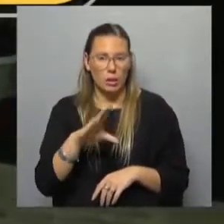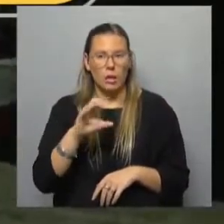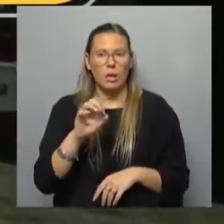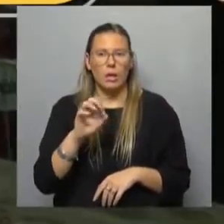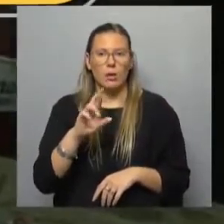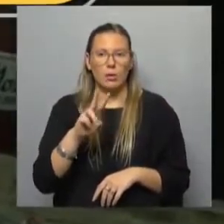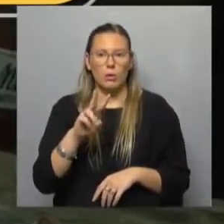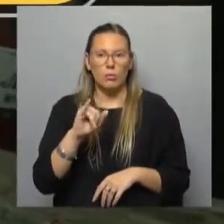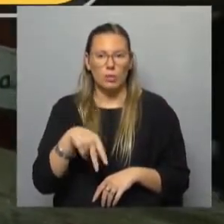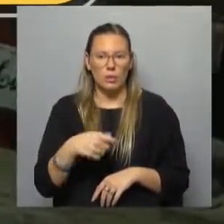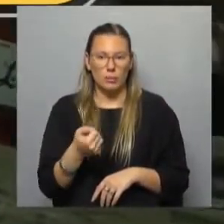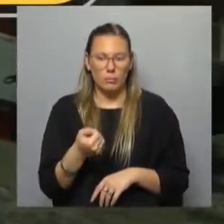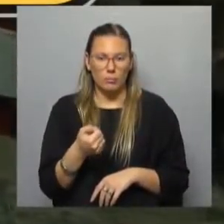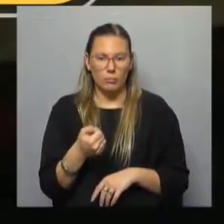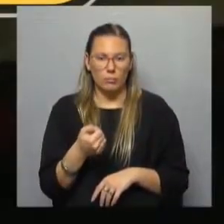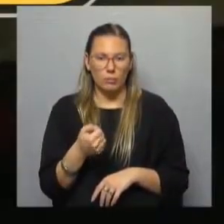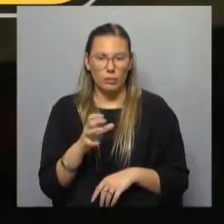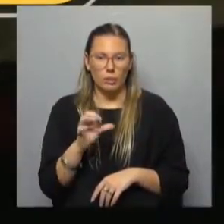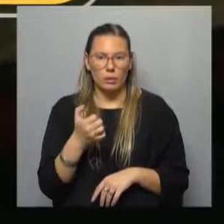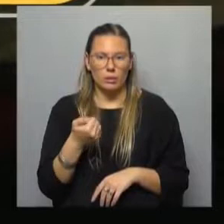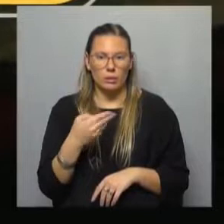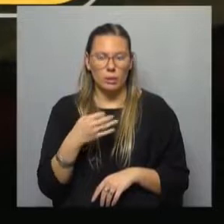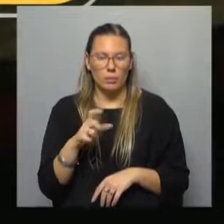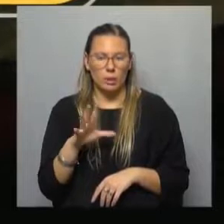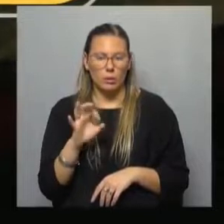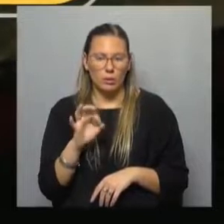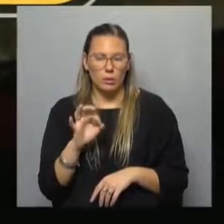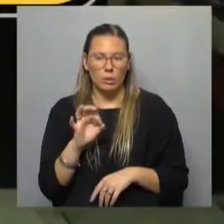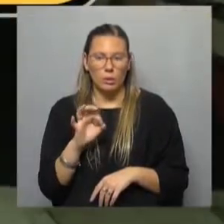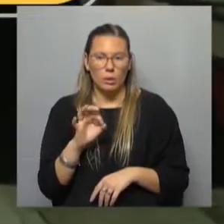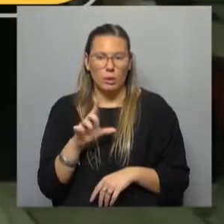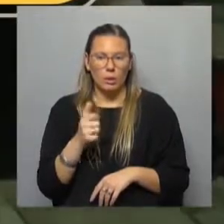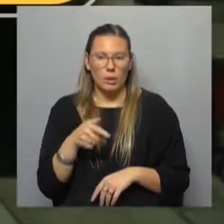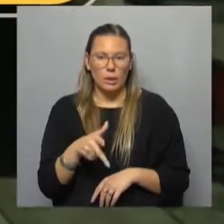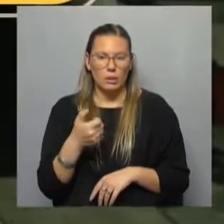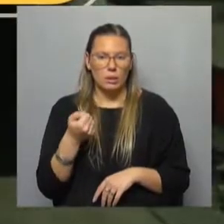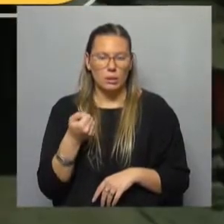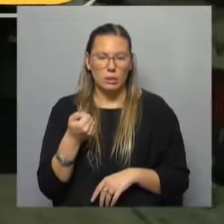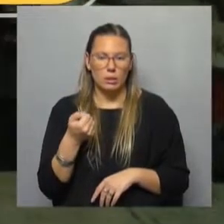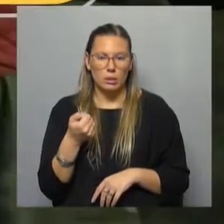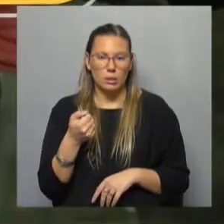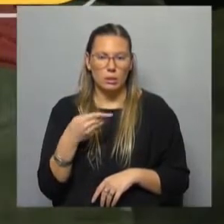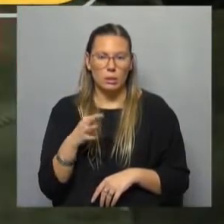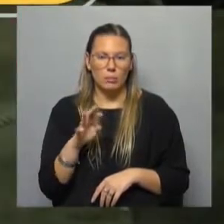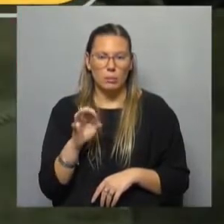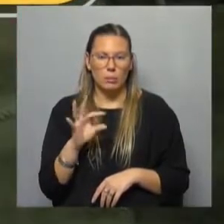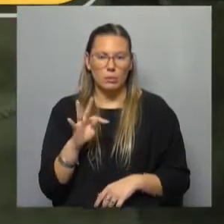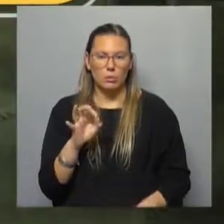corvina, el sábalo, la lacha, la